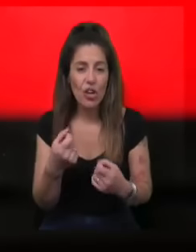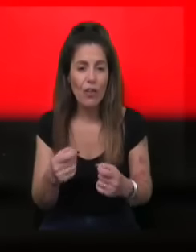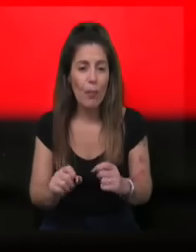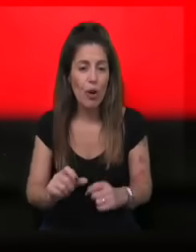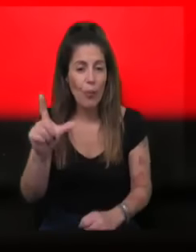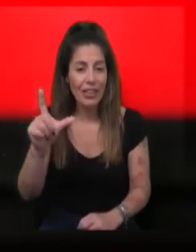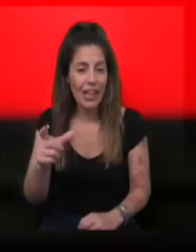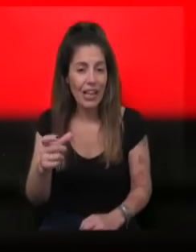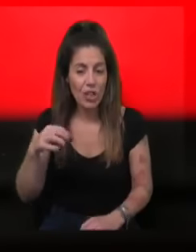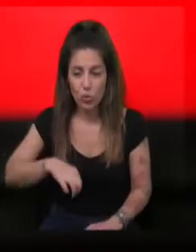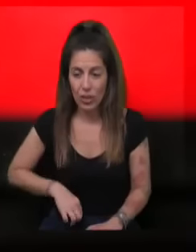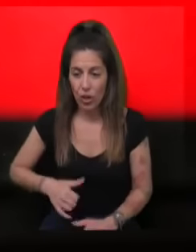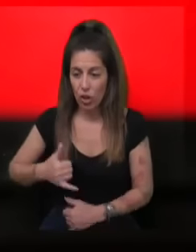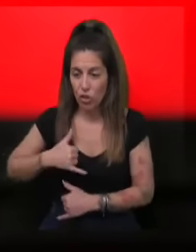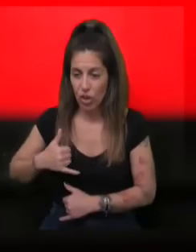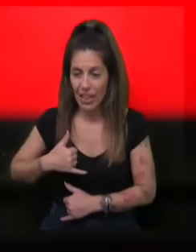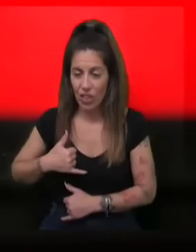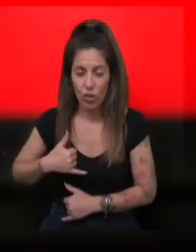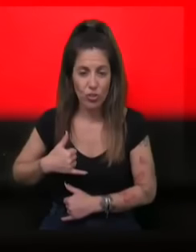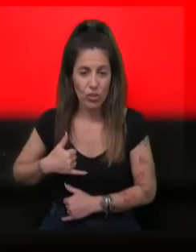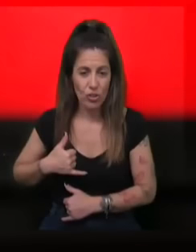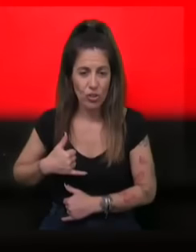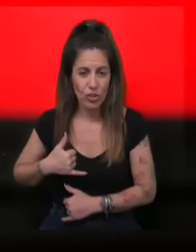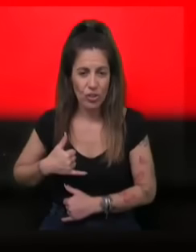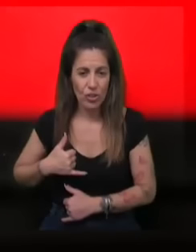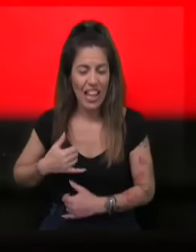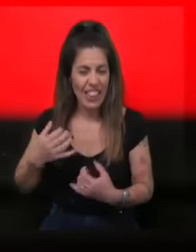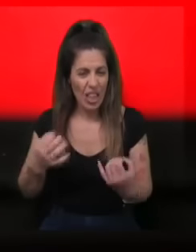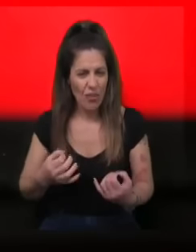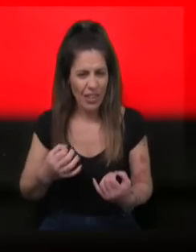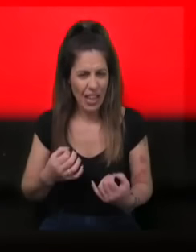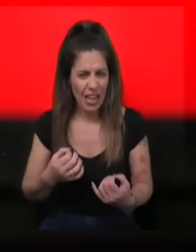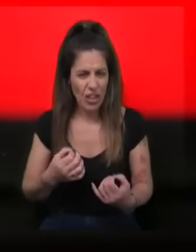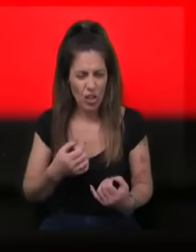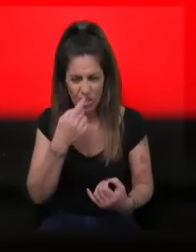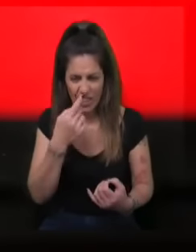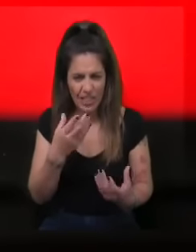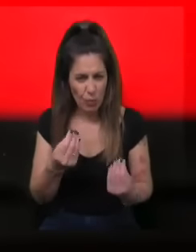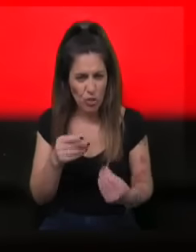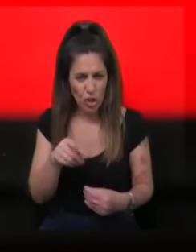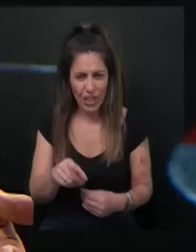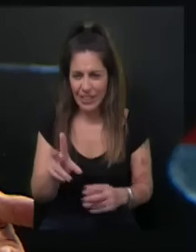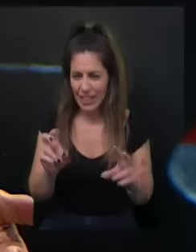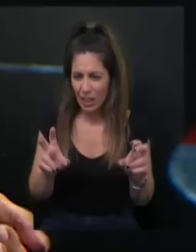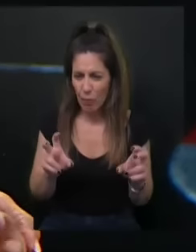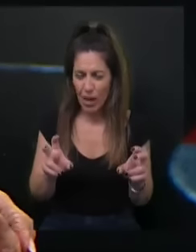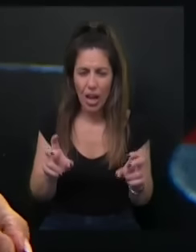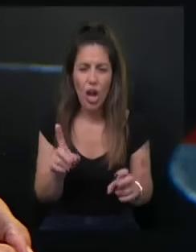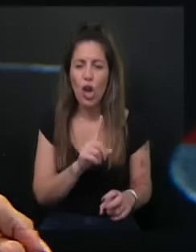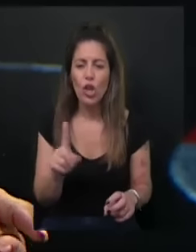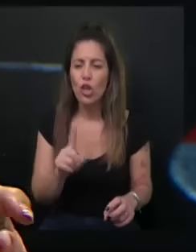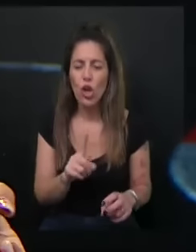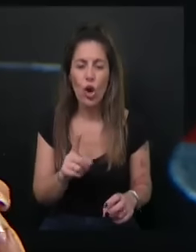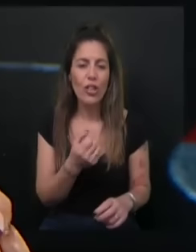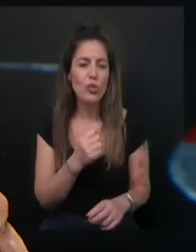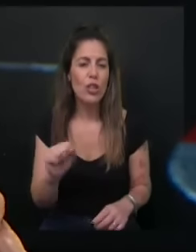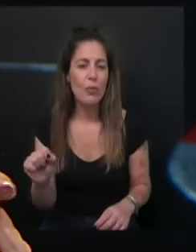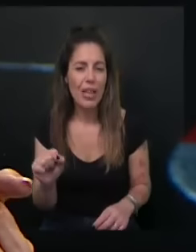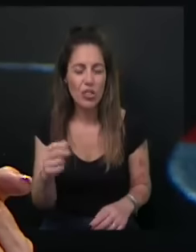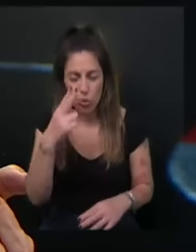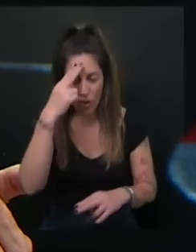los soldados entonces uno dice De verdad nos importa tanto este tema Claro porque dicen no no es un criminal es un